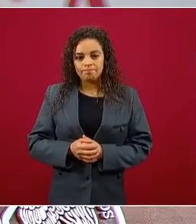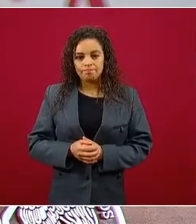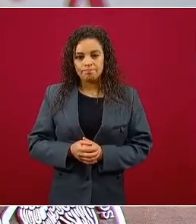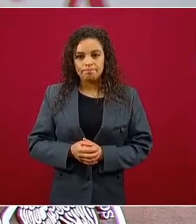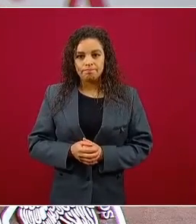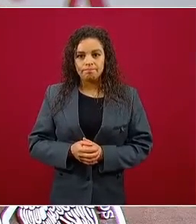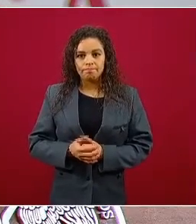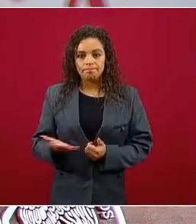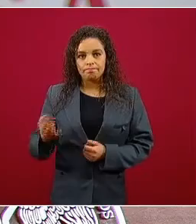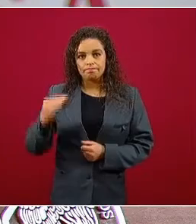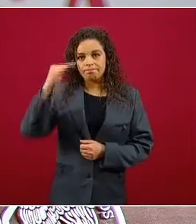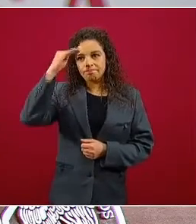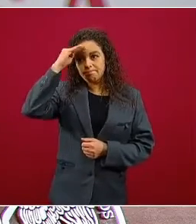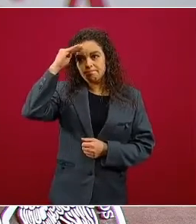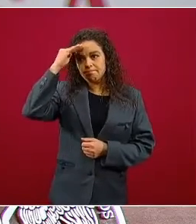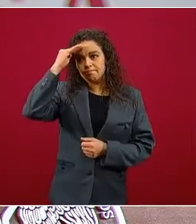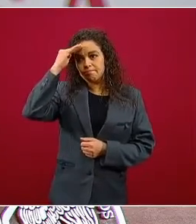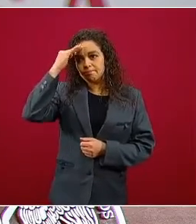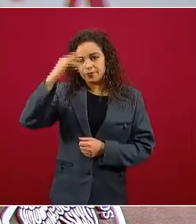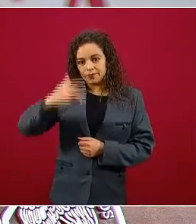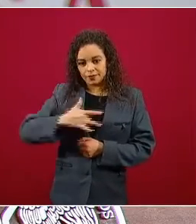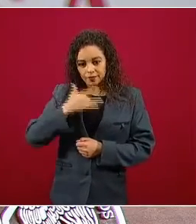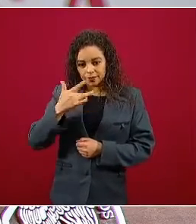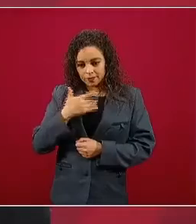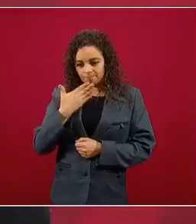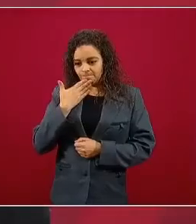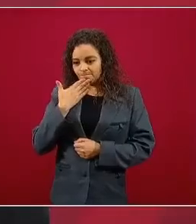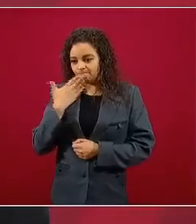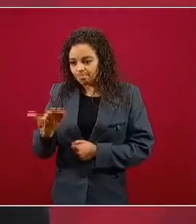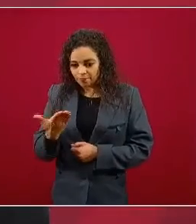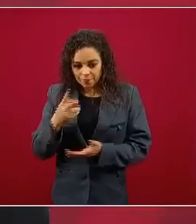no valoramos lo suficiente